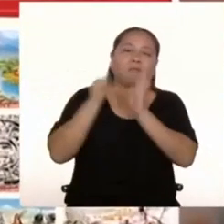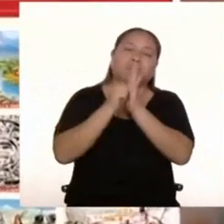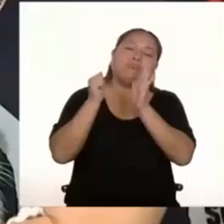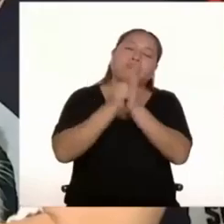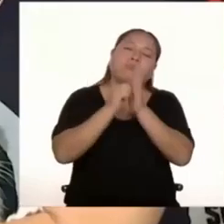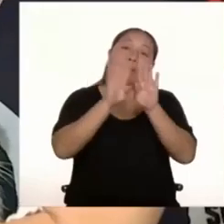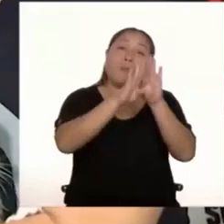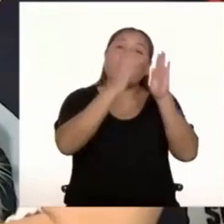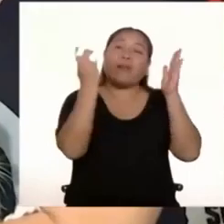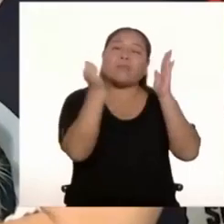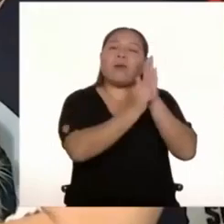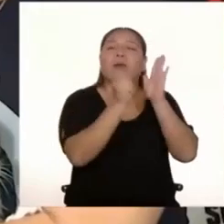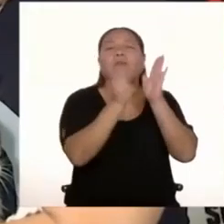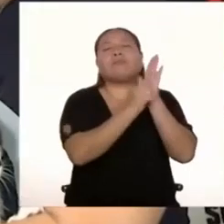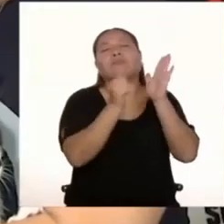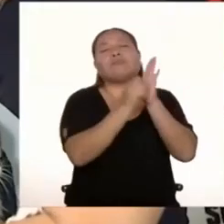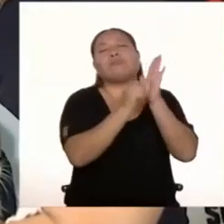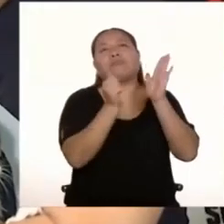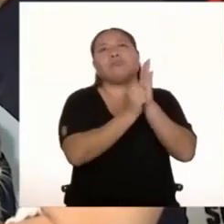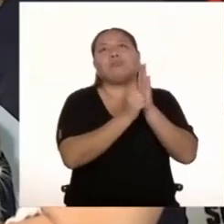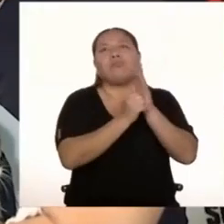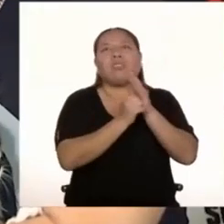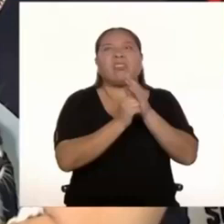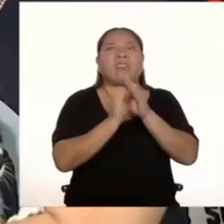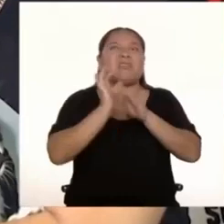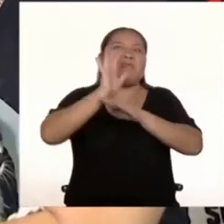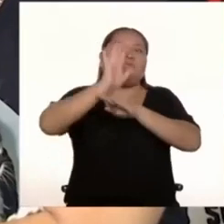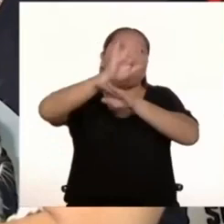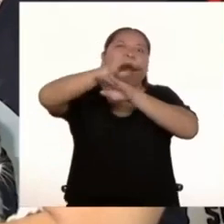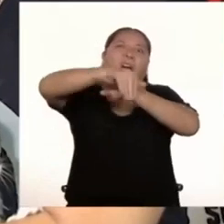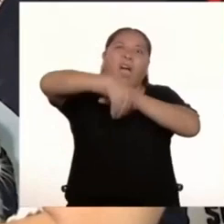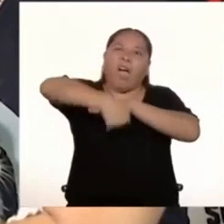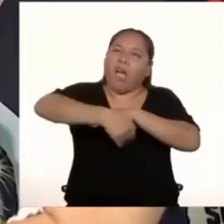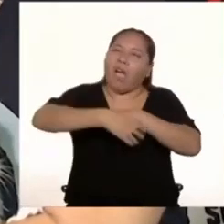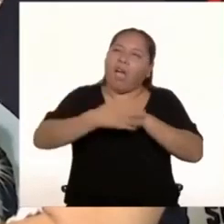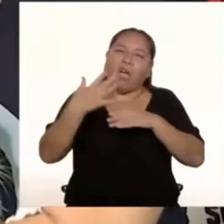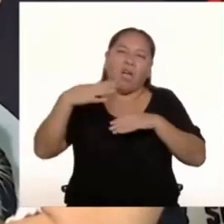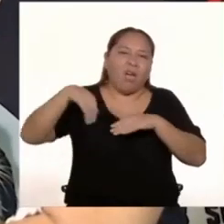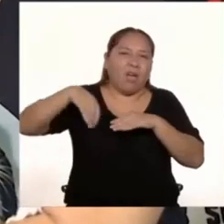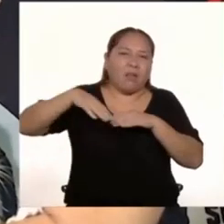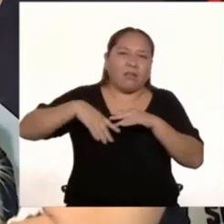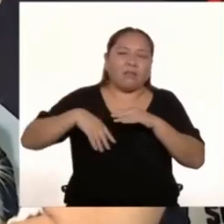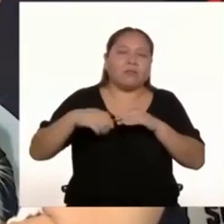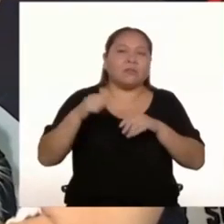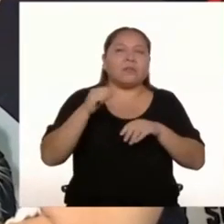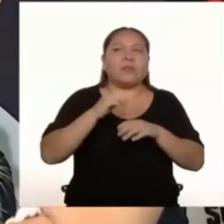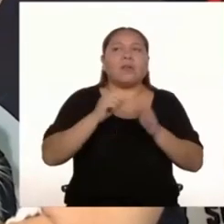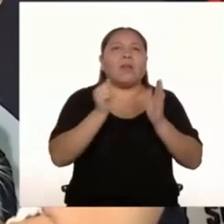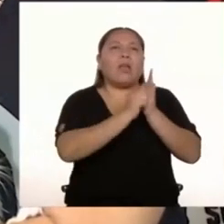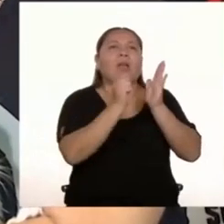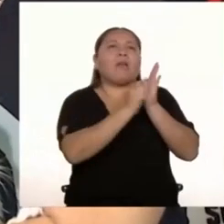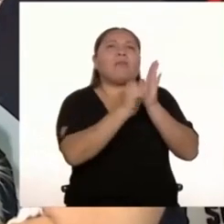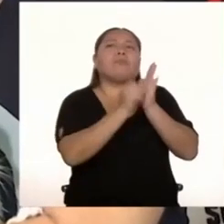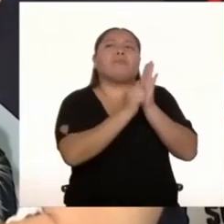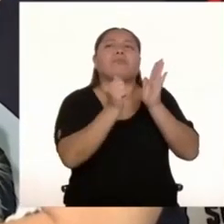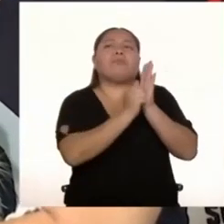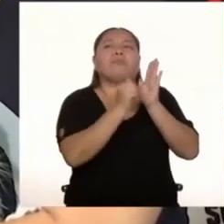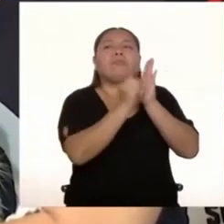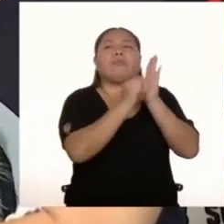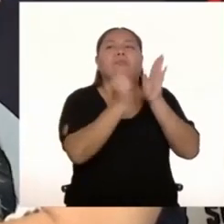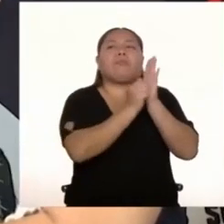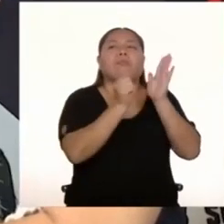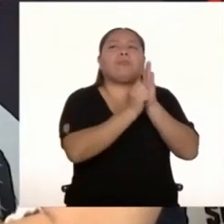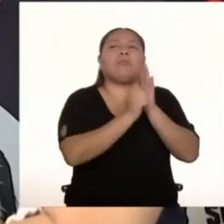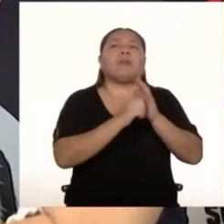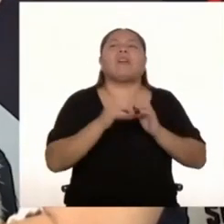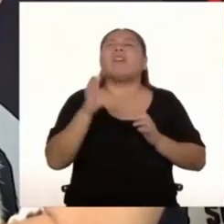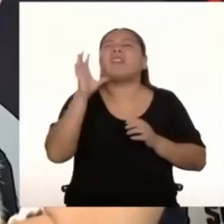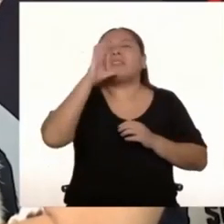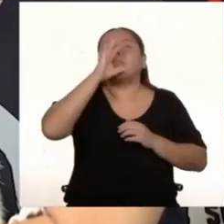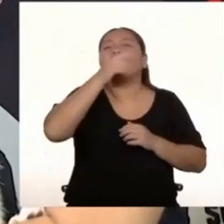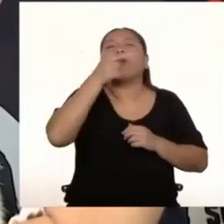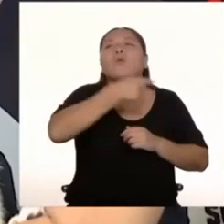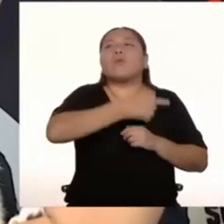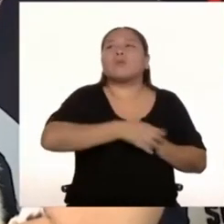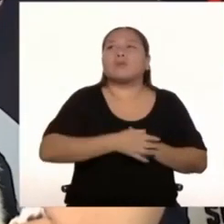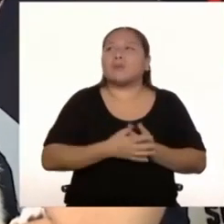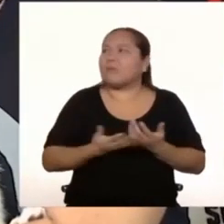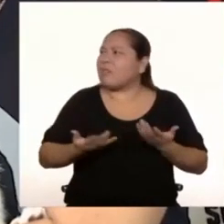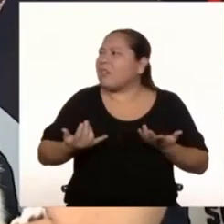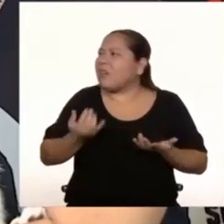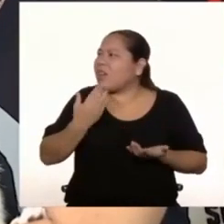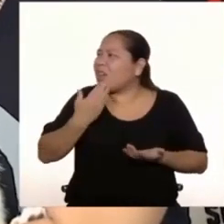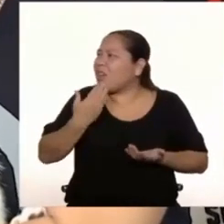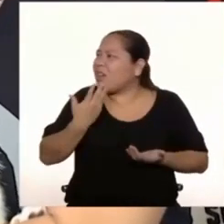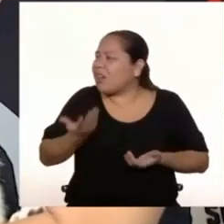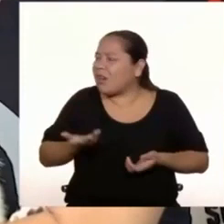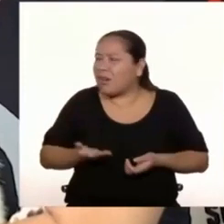hora indebida, quizás, ¿no? Y me llamaban, ¿no? Te buscan, ¿no? Y yo decía, ¿pero quién es,